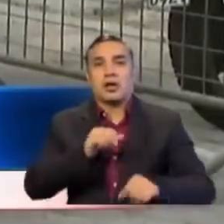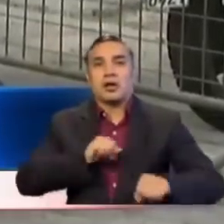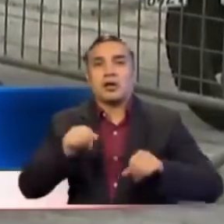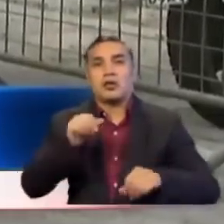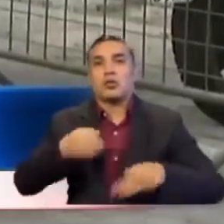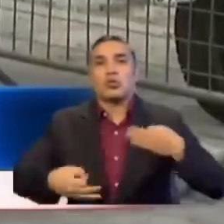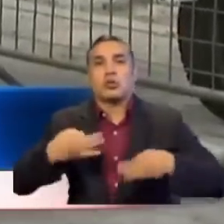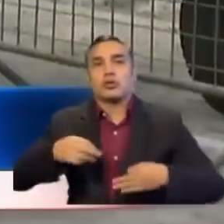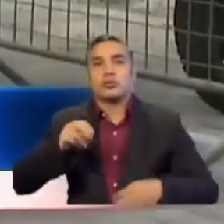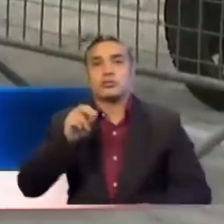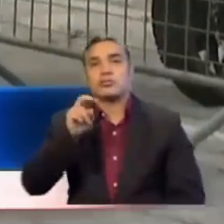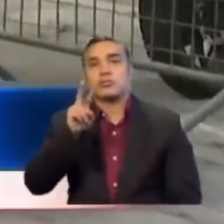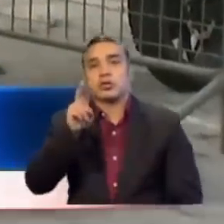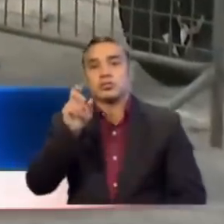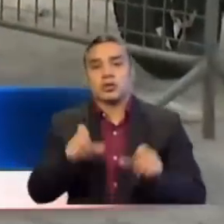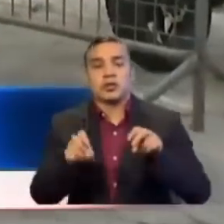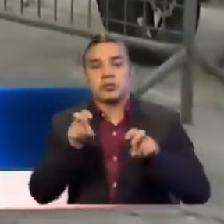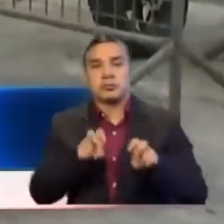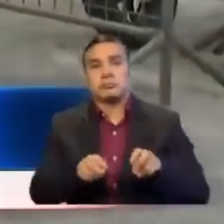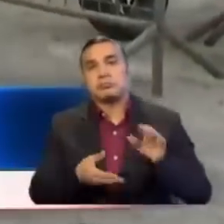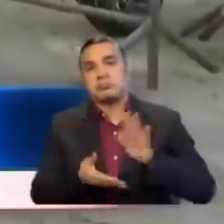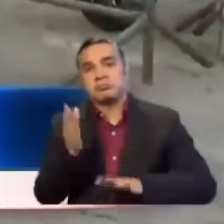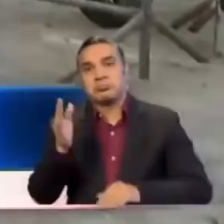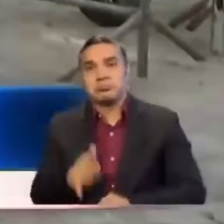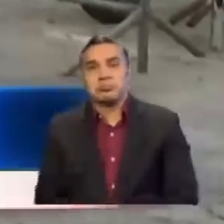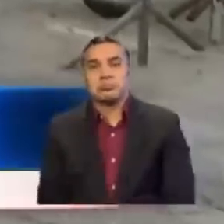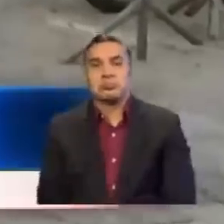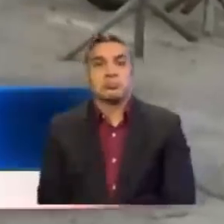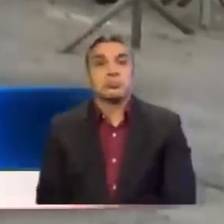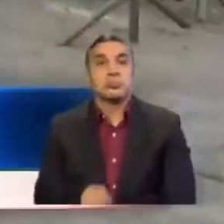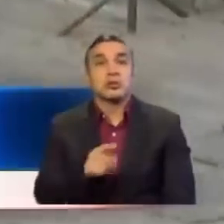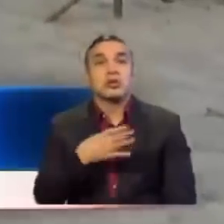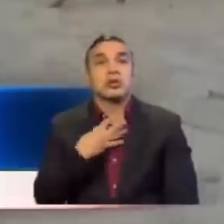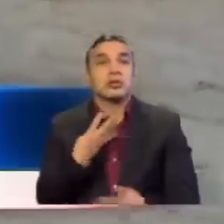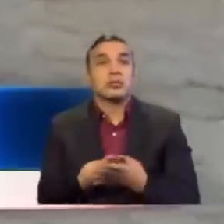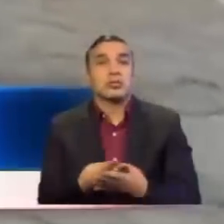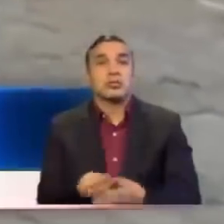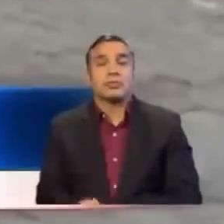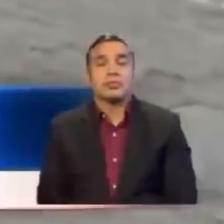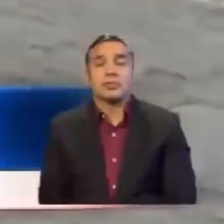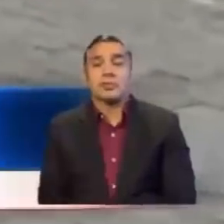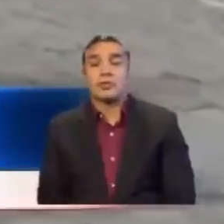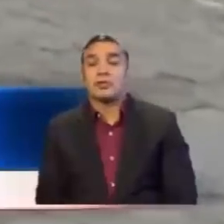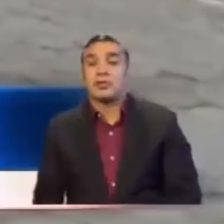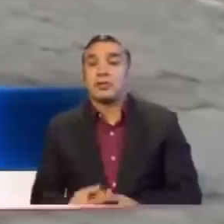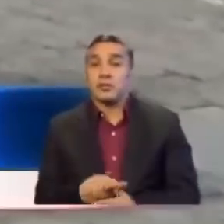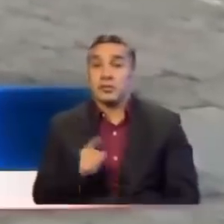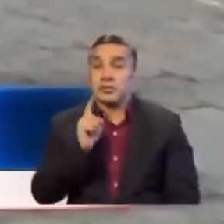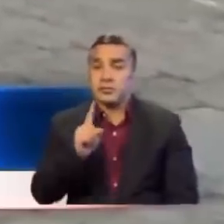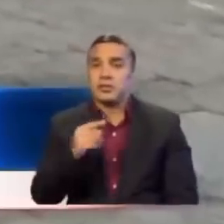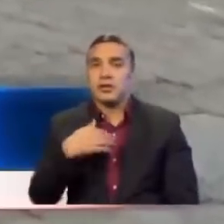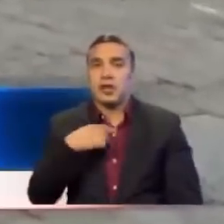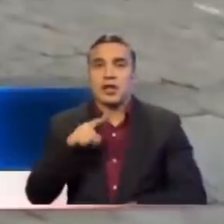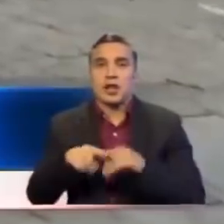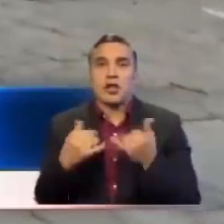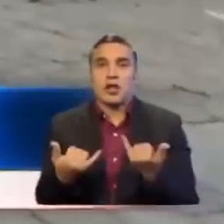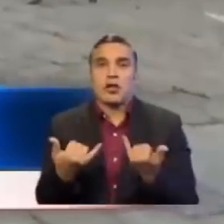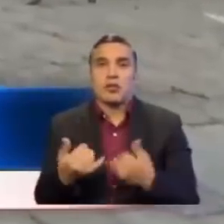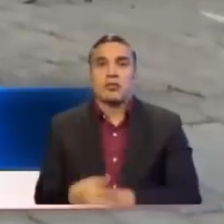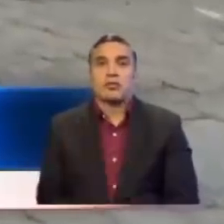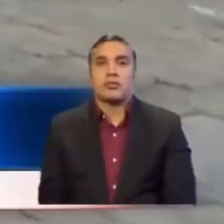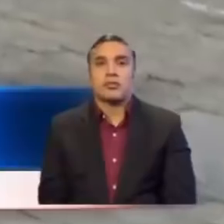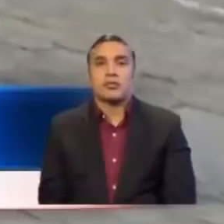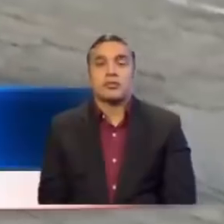diligencia judicial a unos señores privados de su libertad, y eso es lo que se tiene al momento